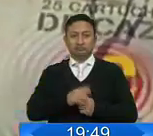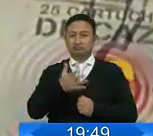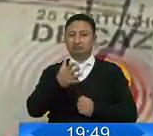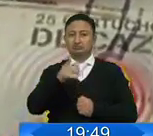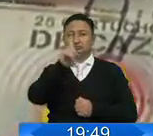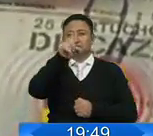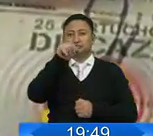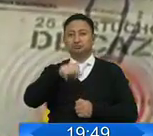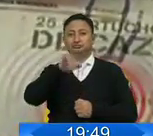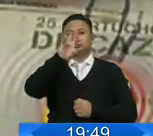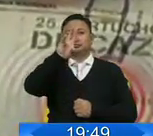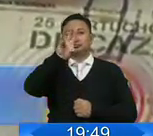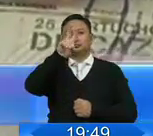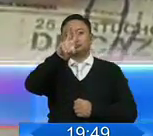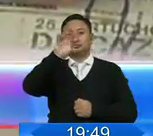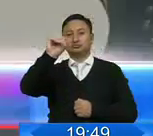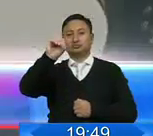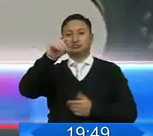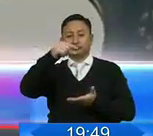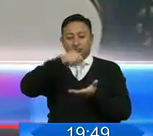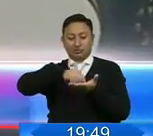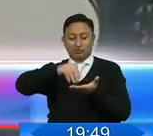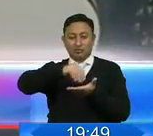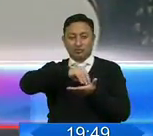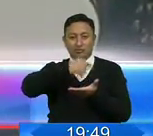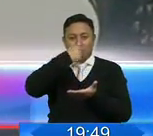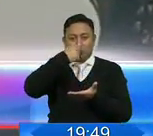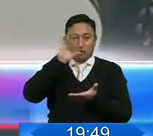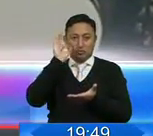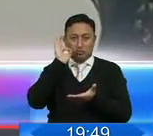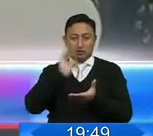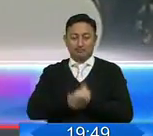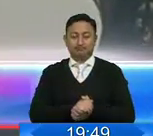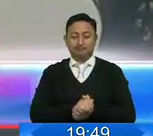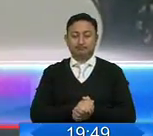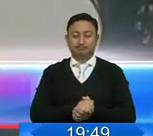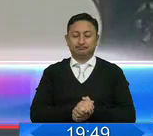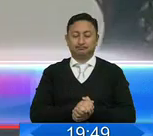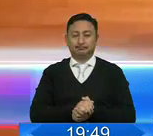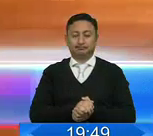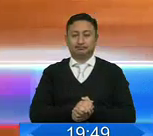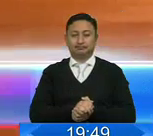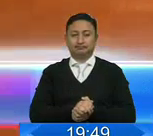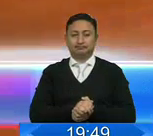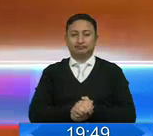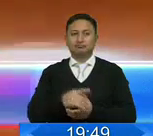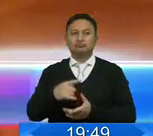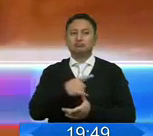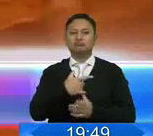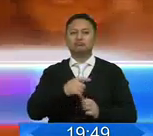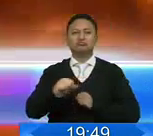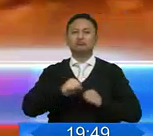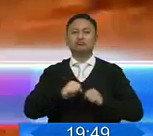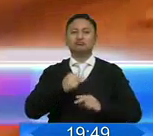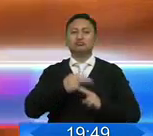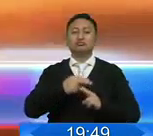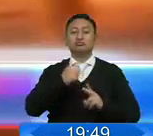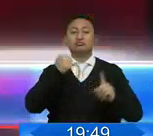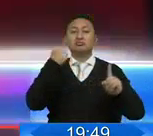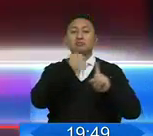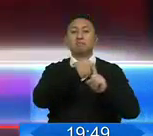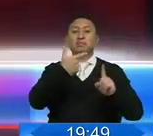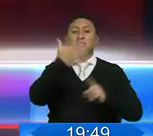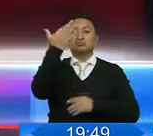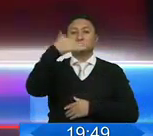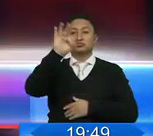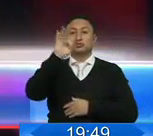de 1.720 gramos de sustancias sujetas a fiscalización. El operativo fue denominado Impacto